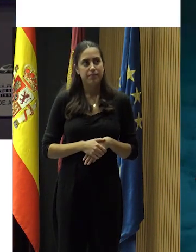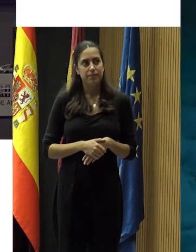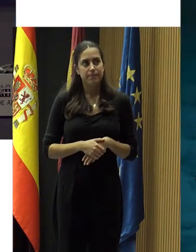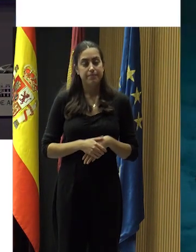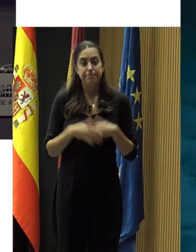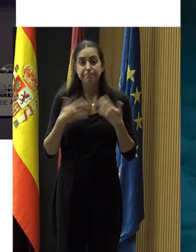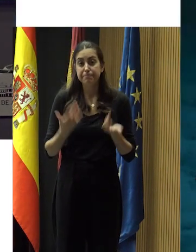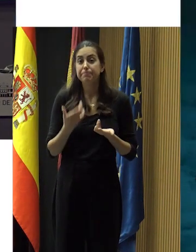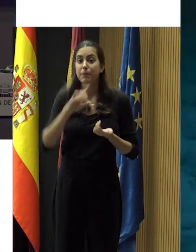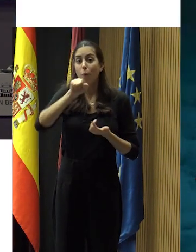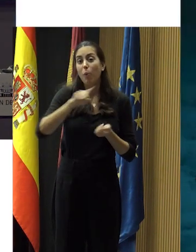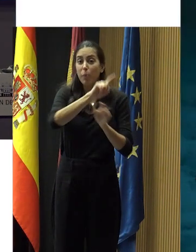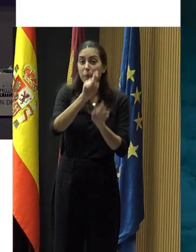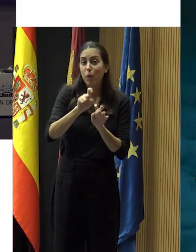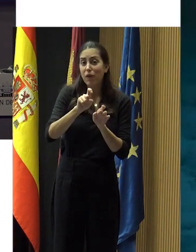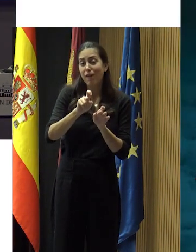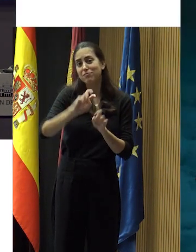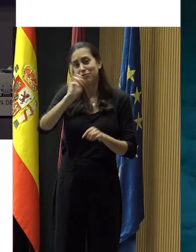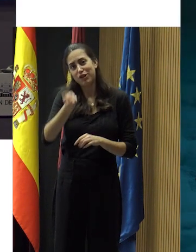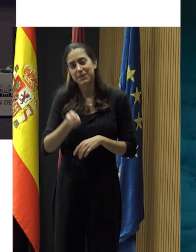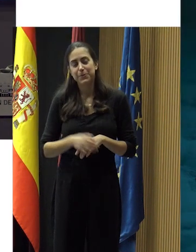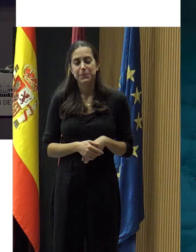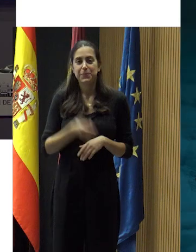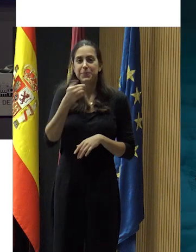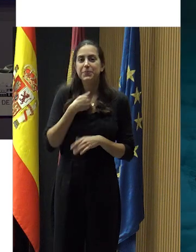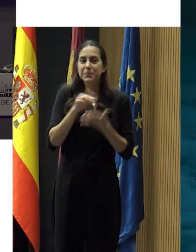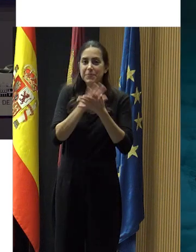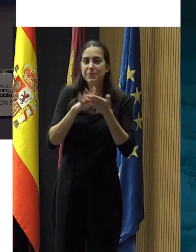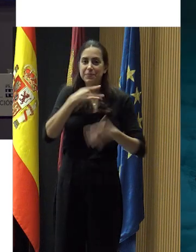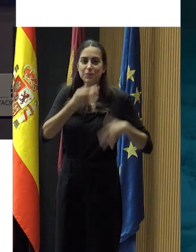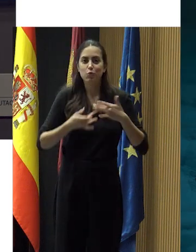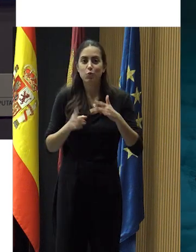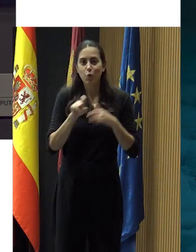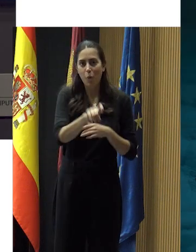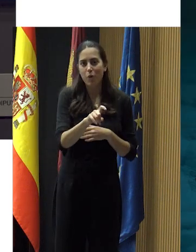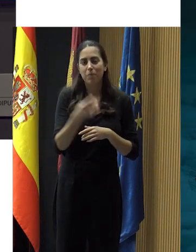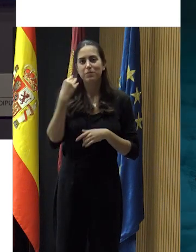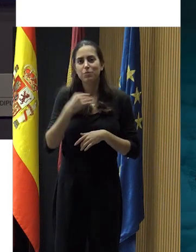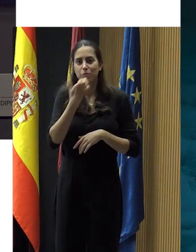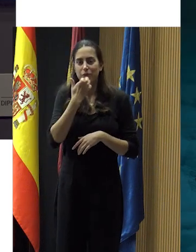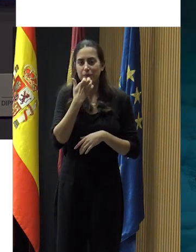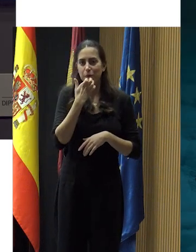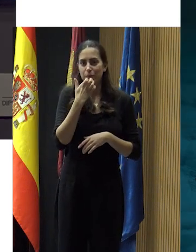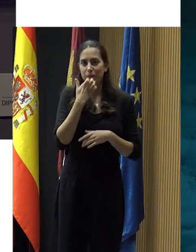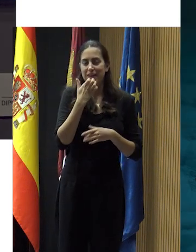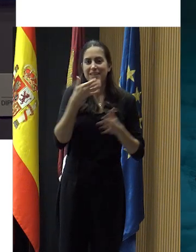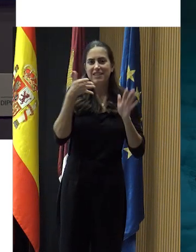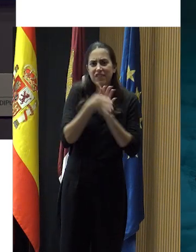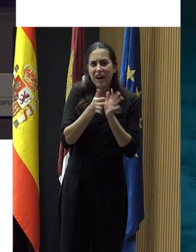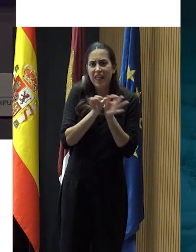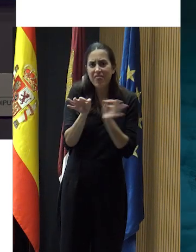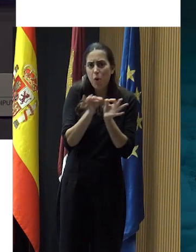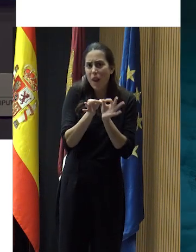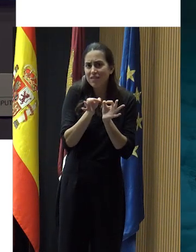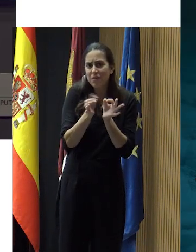Pero luego hay otra pregunta más, y es que yo estoy hablando del tumor como si los tumores solamente estuvieran compuestos de células malignas, de